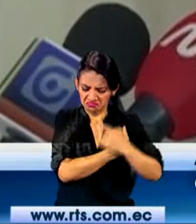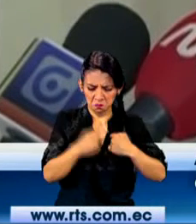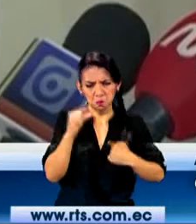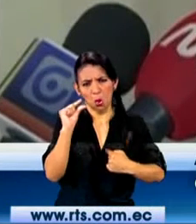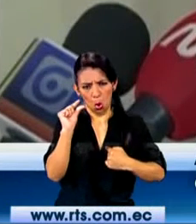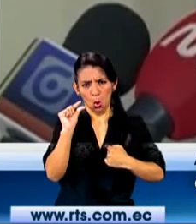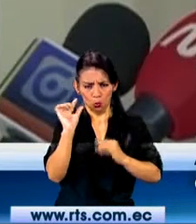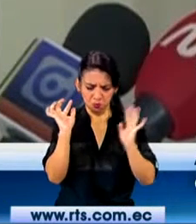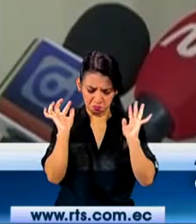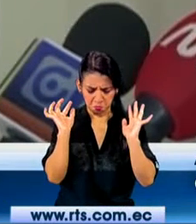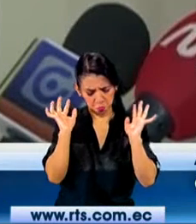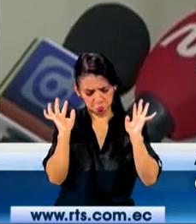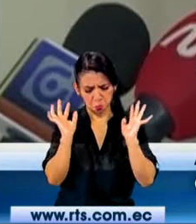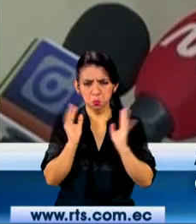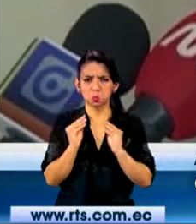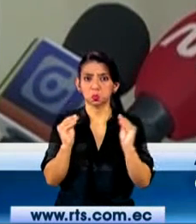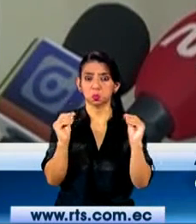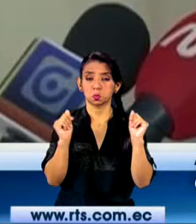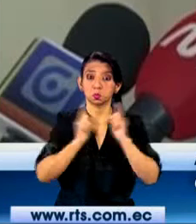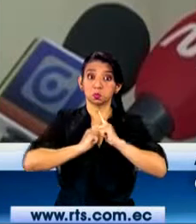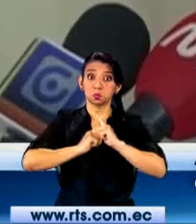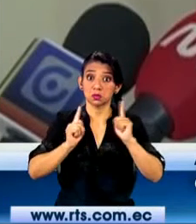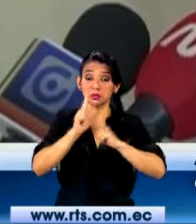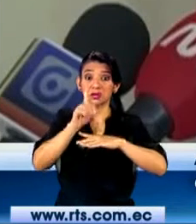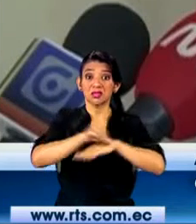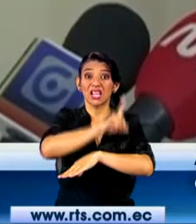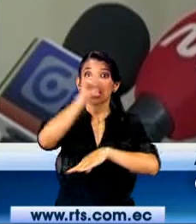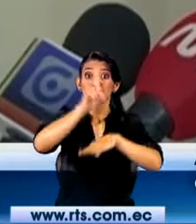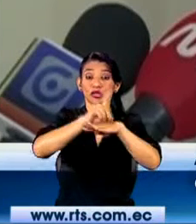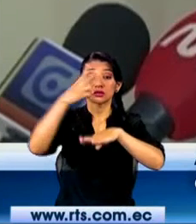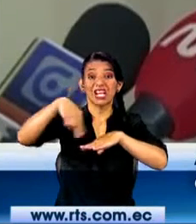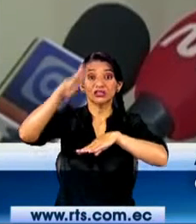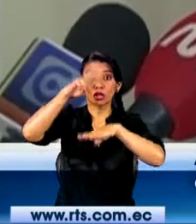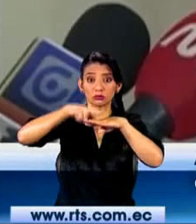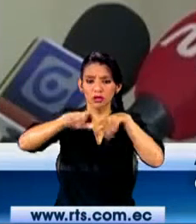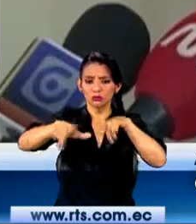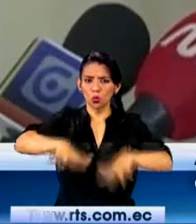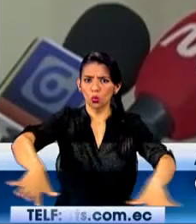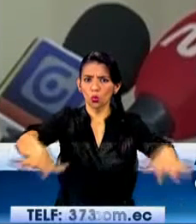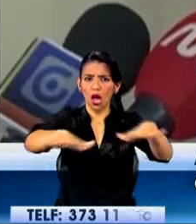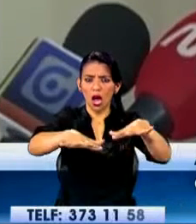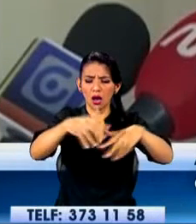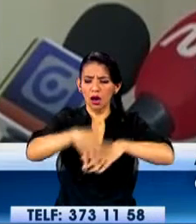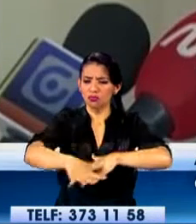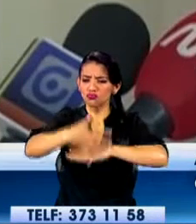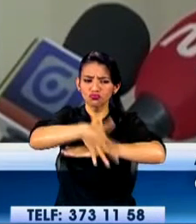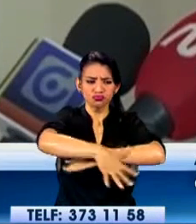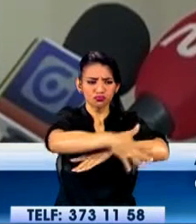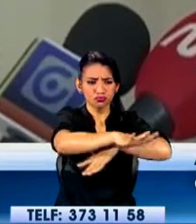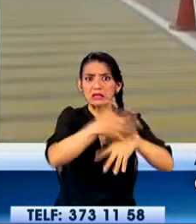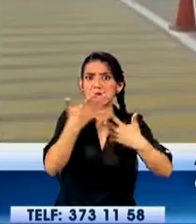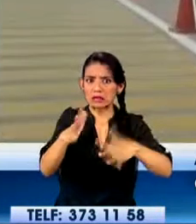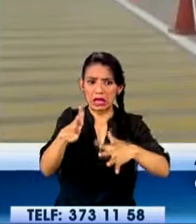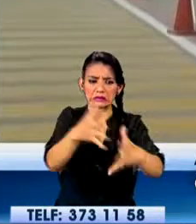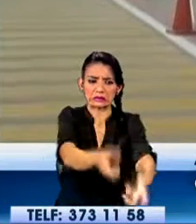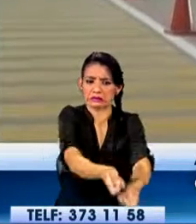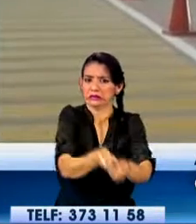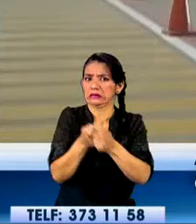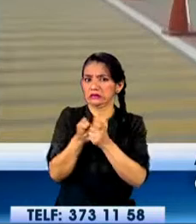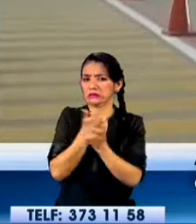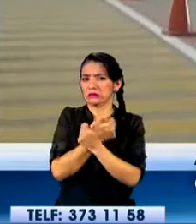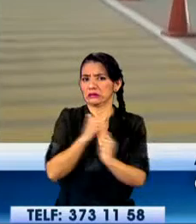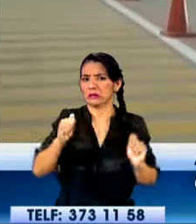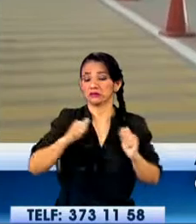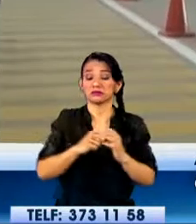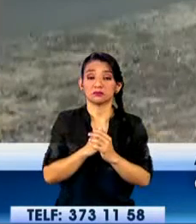Y la Dirección Nacional de Espacios Acuáticos está empeñada en realizar el rescate de la aeronave. Según la dirección